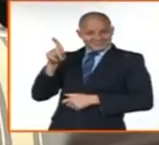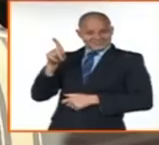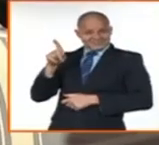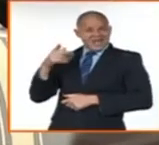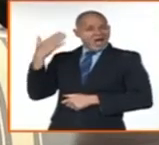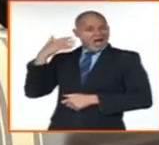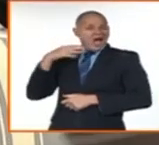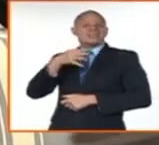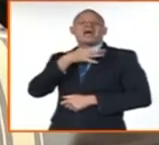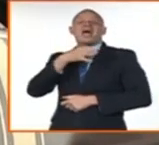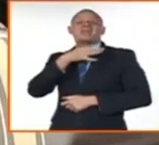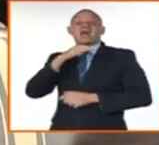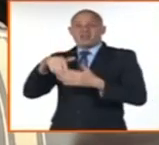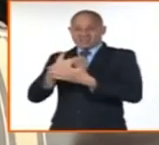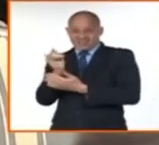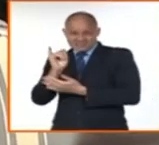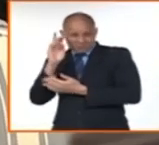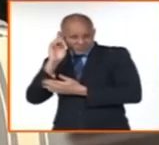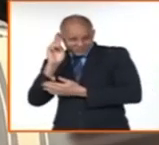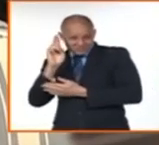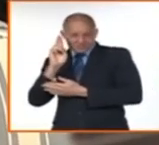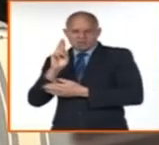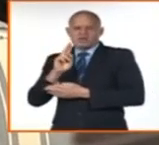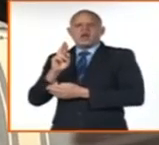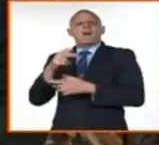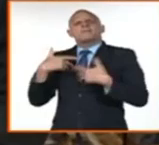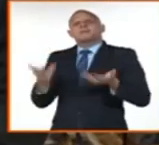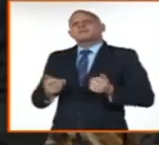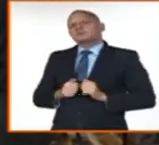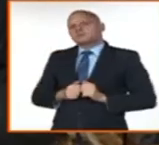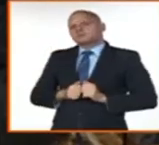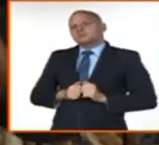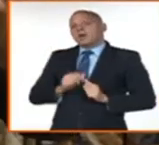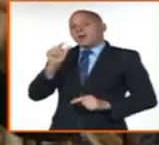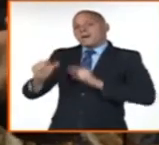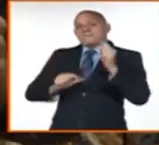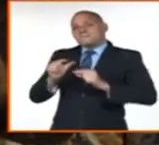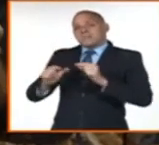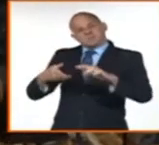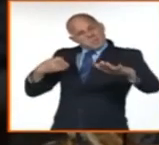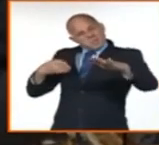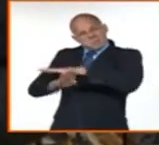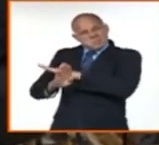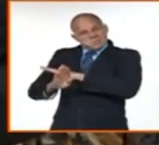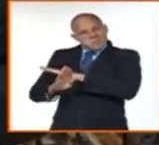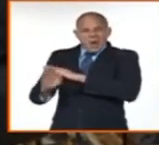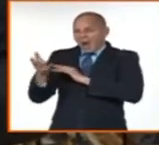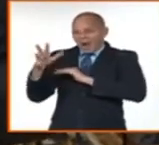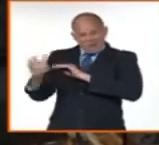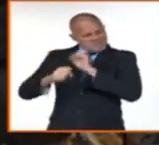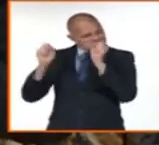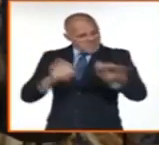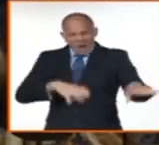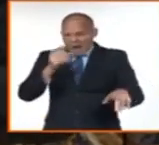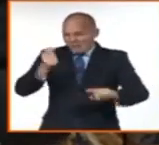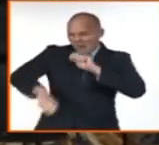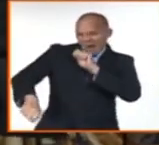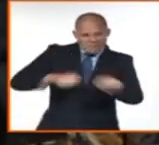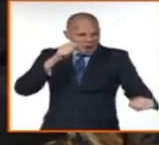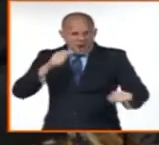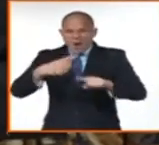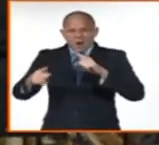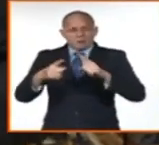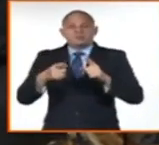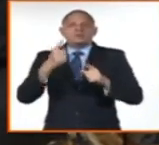el recrudecimiento del bloqueo y toda la agresividad este imperial, sobre todo en el campo mediático, nos ha llevado a